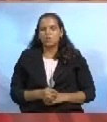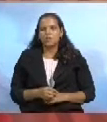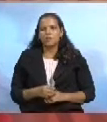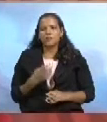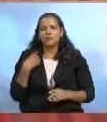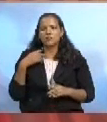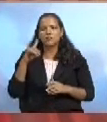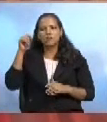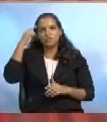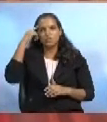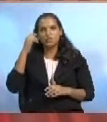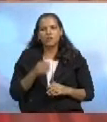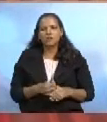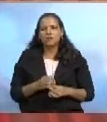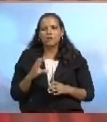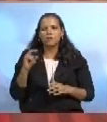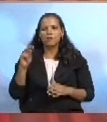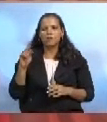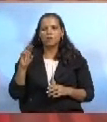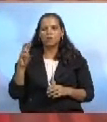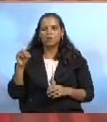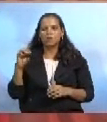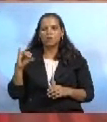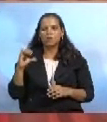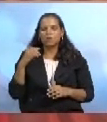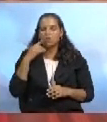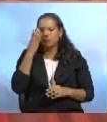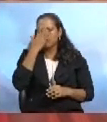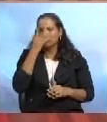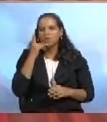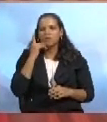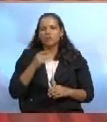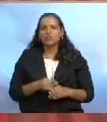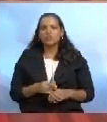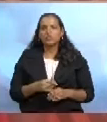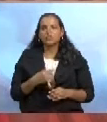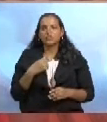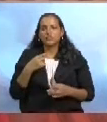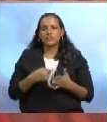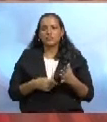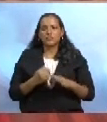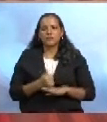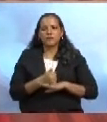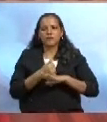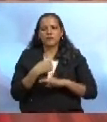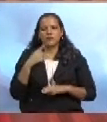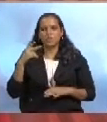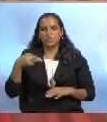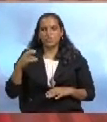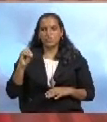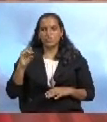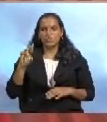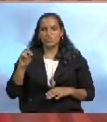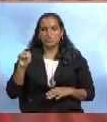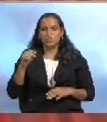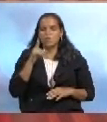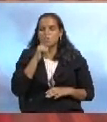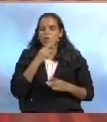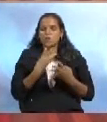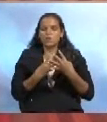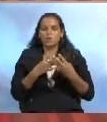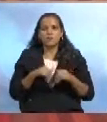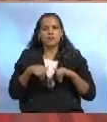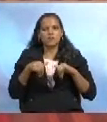La Cámara de Comercio de Esmeraldas anuncia que el directorio decidió que Homero C., detenido por presunto delito de tráfico de influencias, continuará